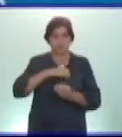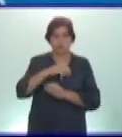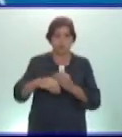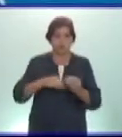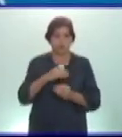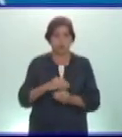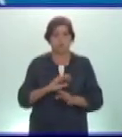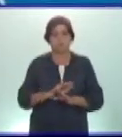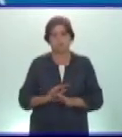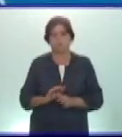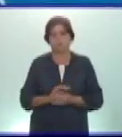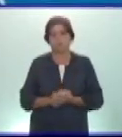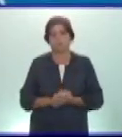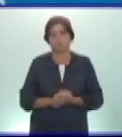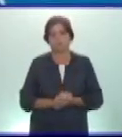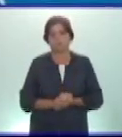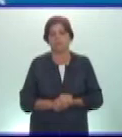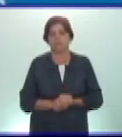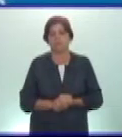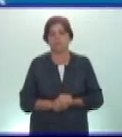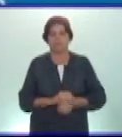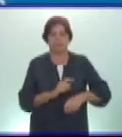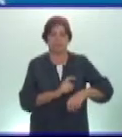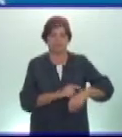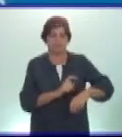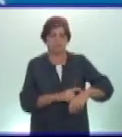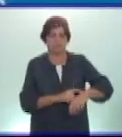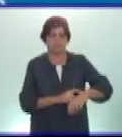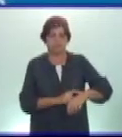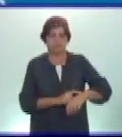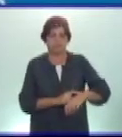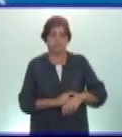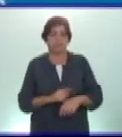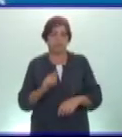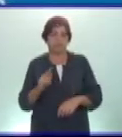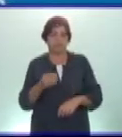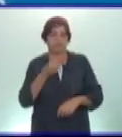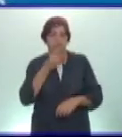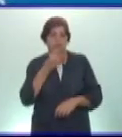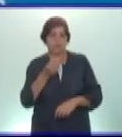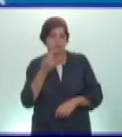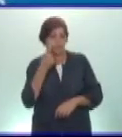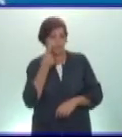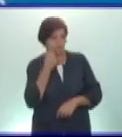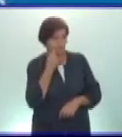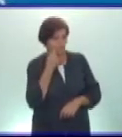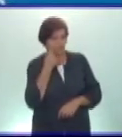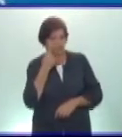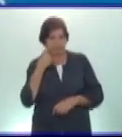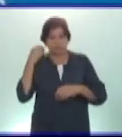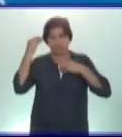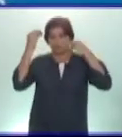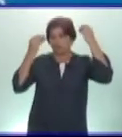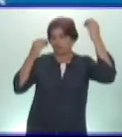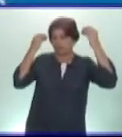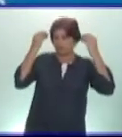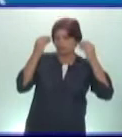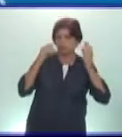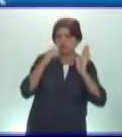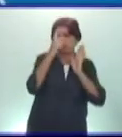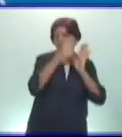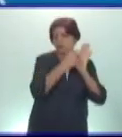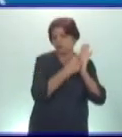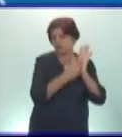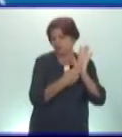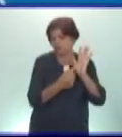invariable. Vamos a darle un tiempo para que ustedes observen, para que reflexionen sobre las características que hemos